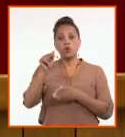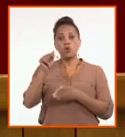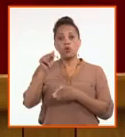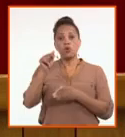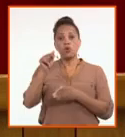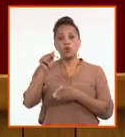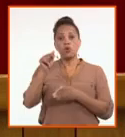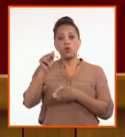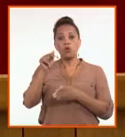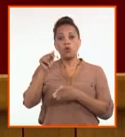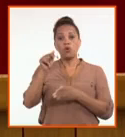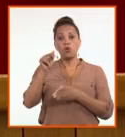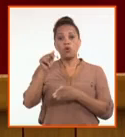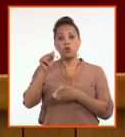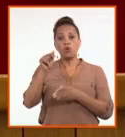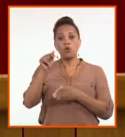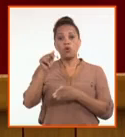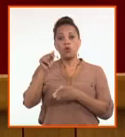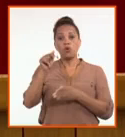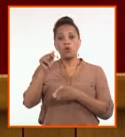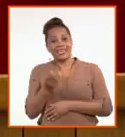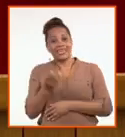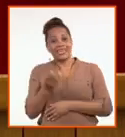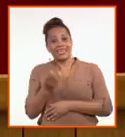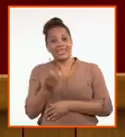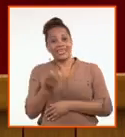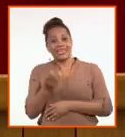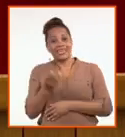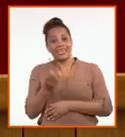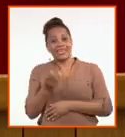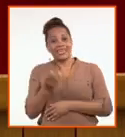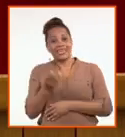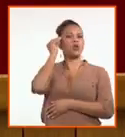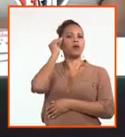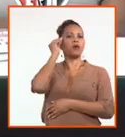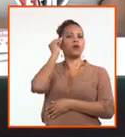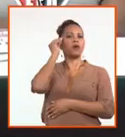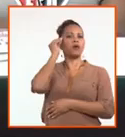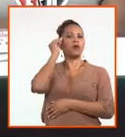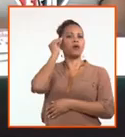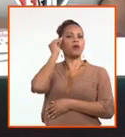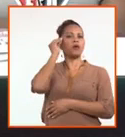Hoy puede decirse que esa conciencia no es solo la conciencia de una vanguardia,